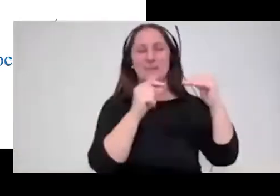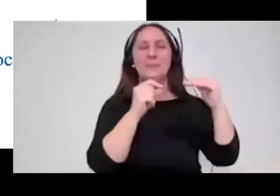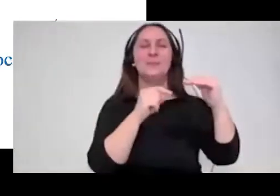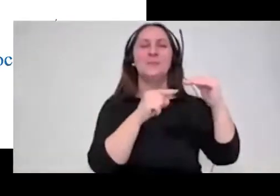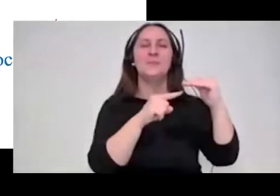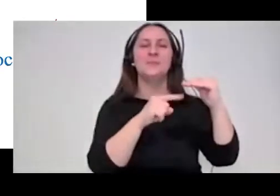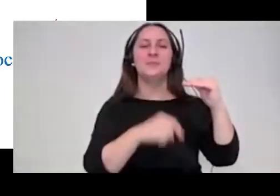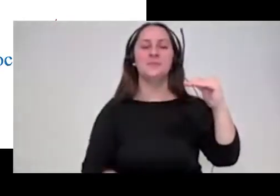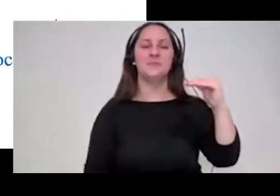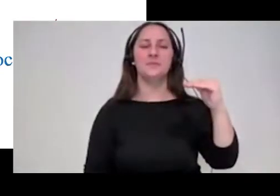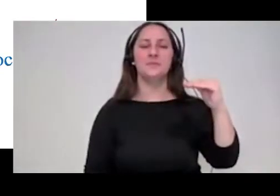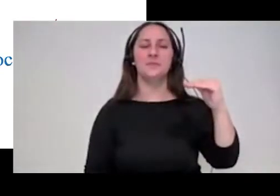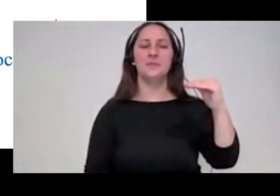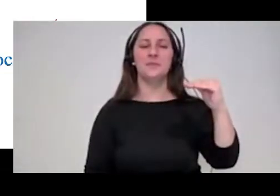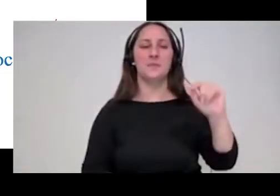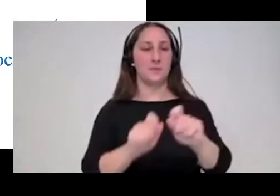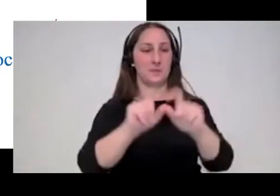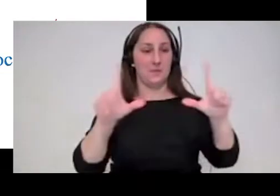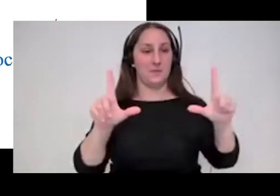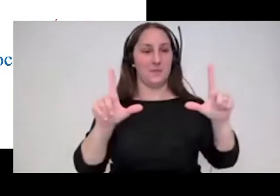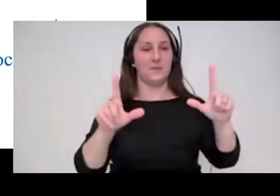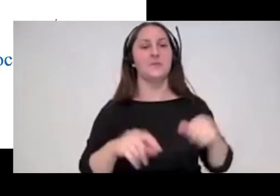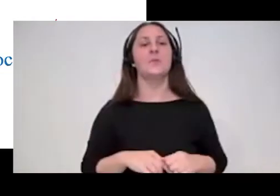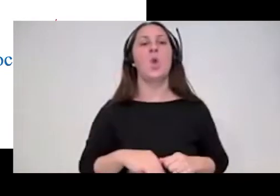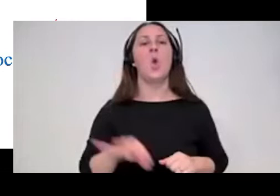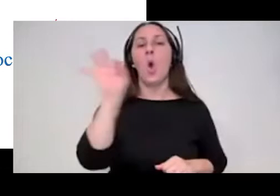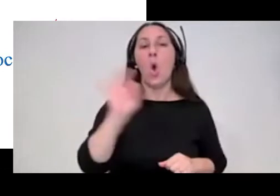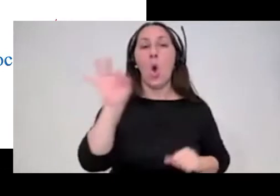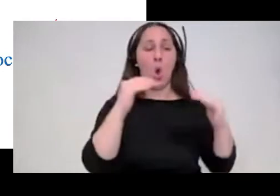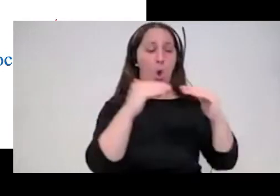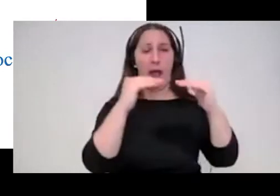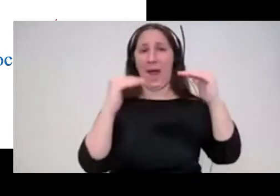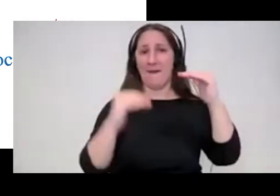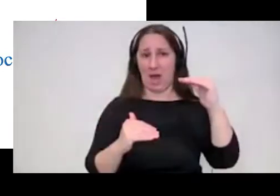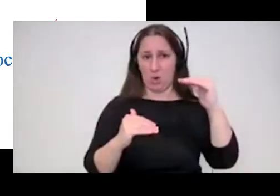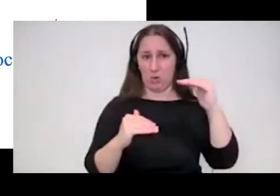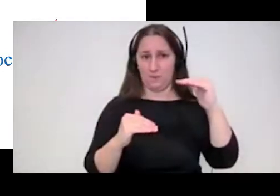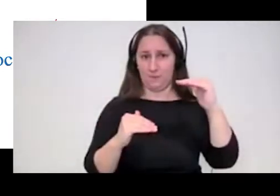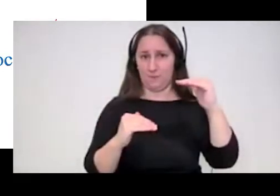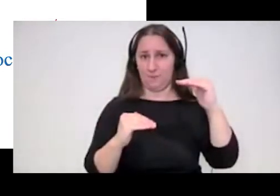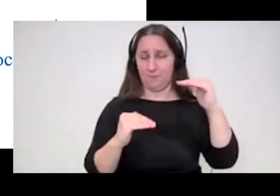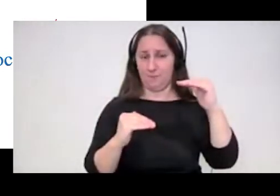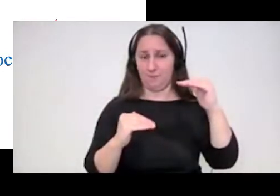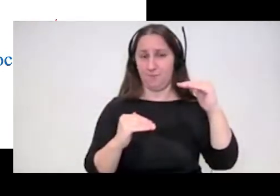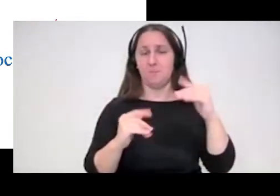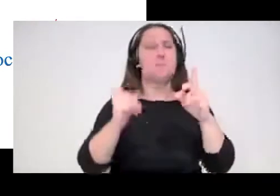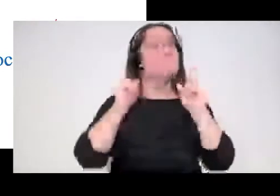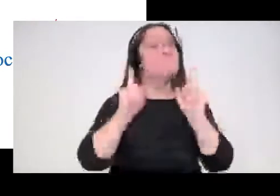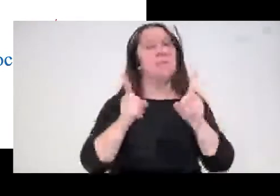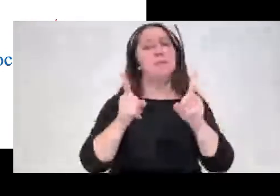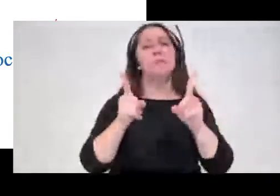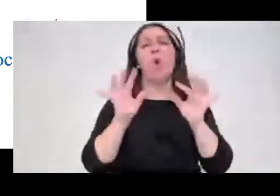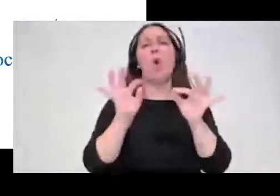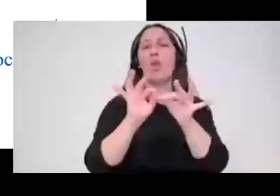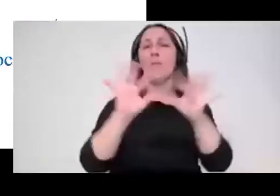esta filmina, o la ponemos un escalón abajo. Lo mismo ocurre con la democracia sindical.